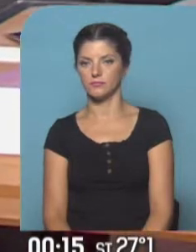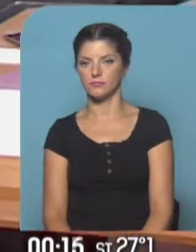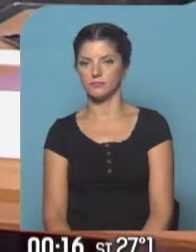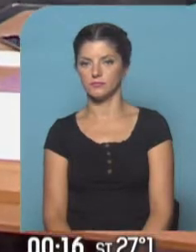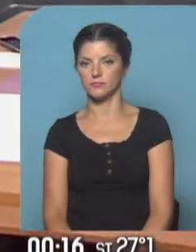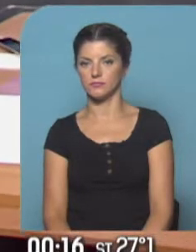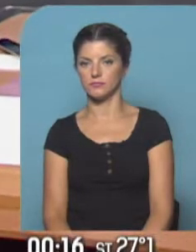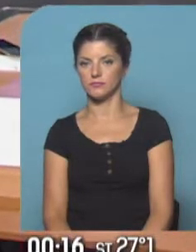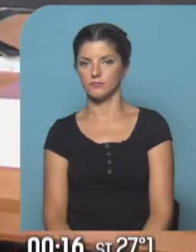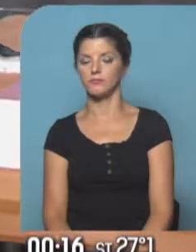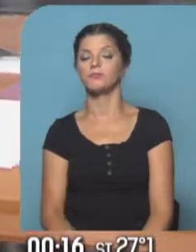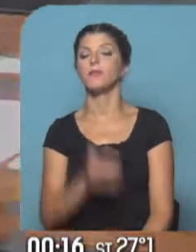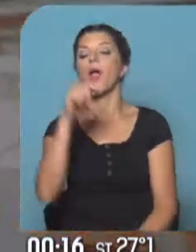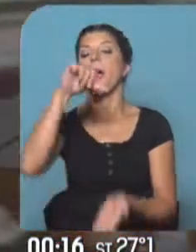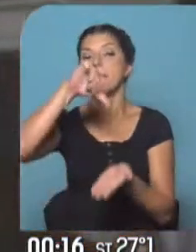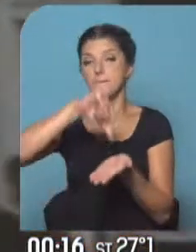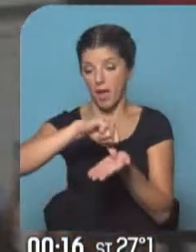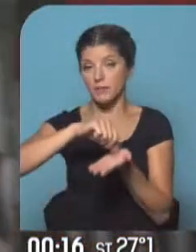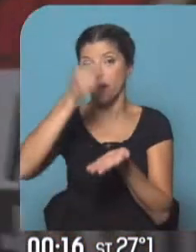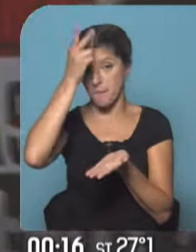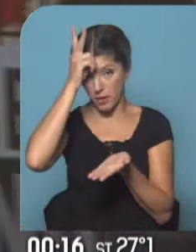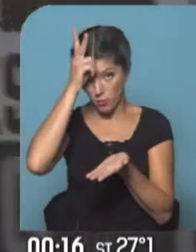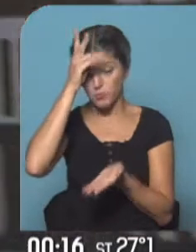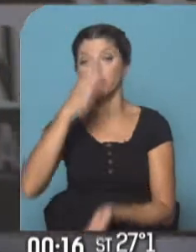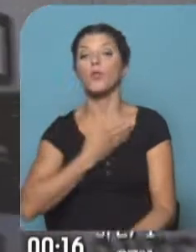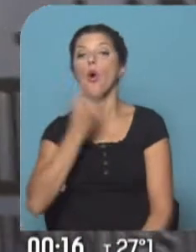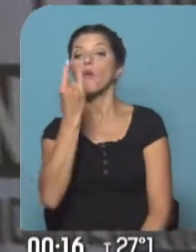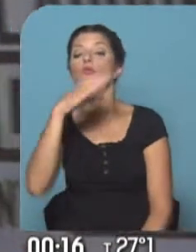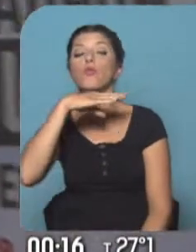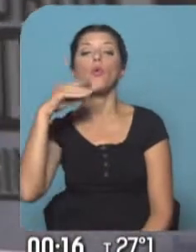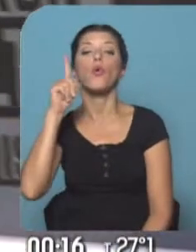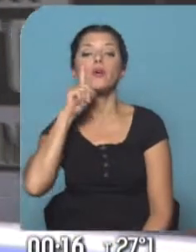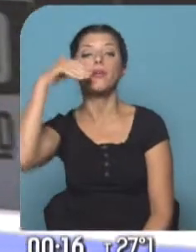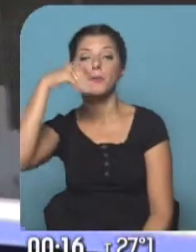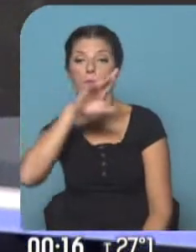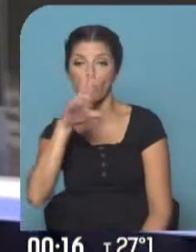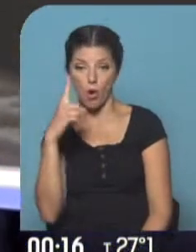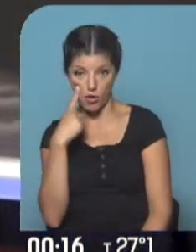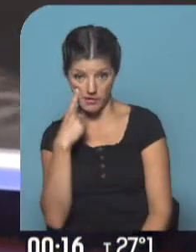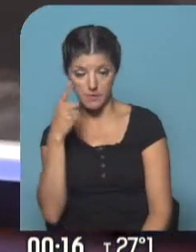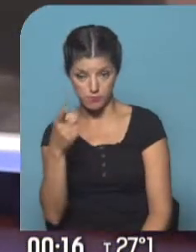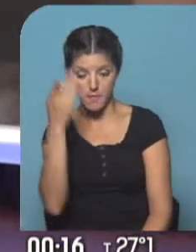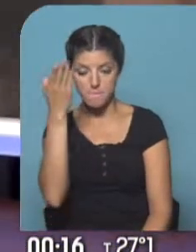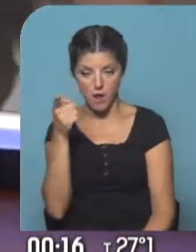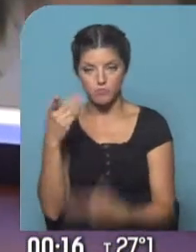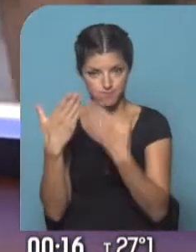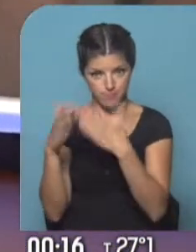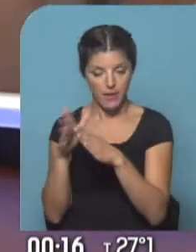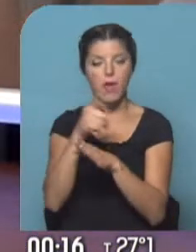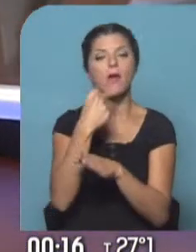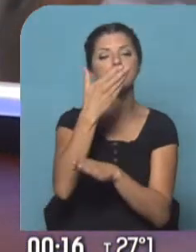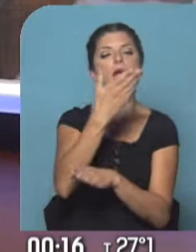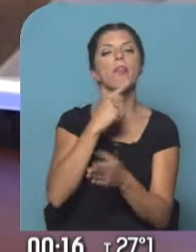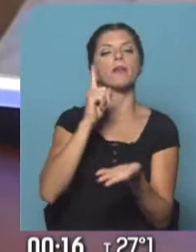nos vamos a Perú. Fujimori finalmente recibió un indulto de Kuczynski en el que lo deja libre.